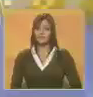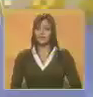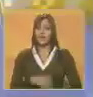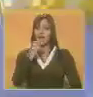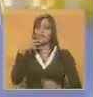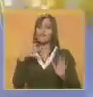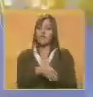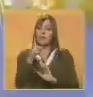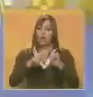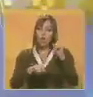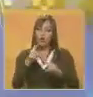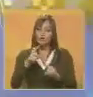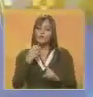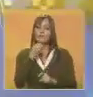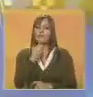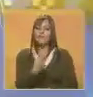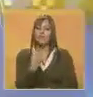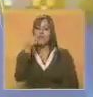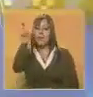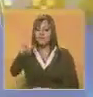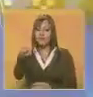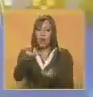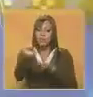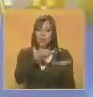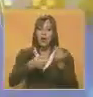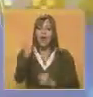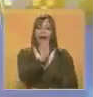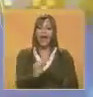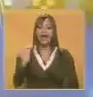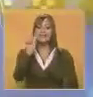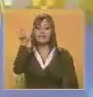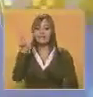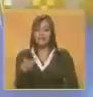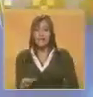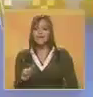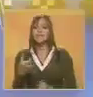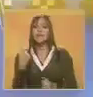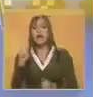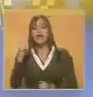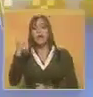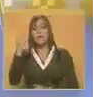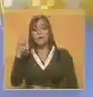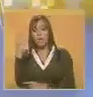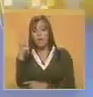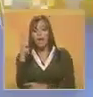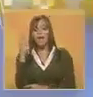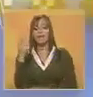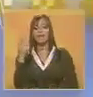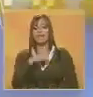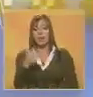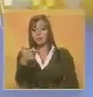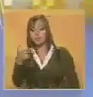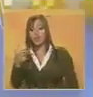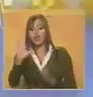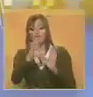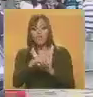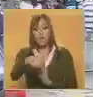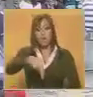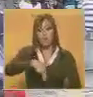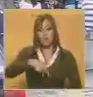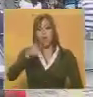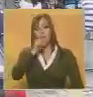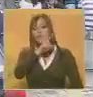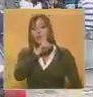En materia de sucesos, les contamos que un comerciante de origen asiático fue asesinado a disparos en Propatria para robarle un arma de fuego. El comerciante